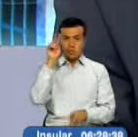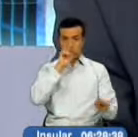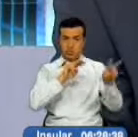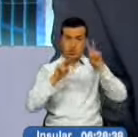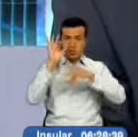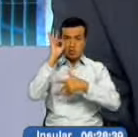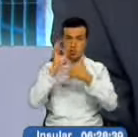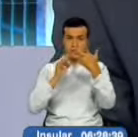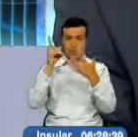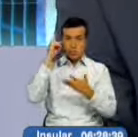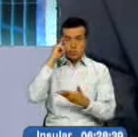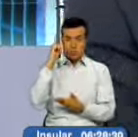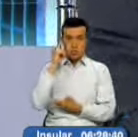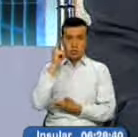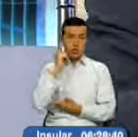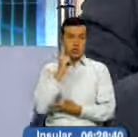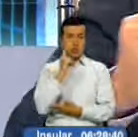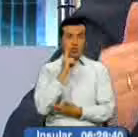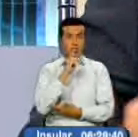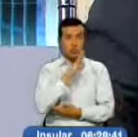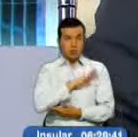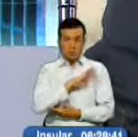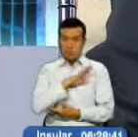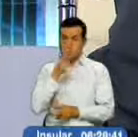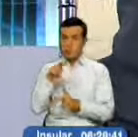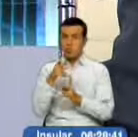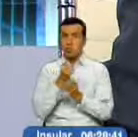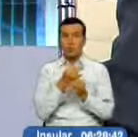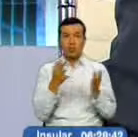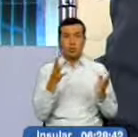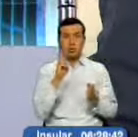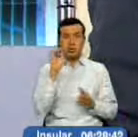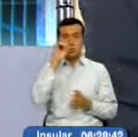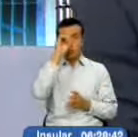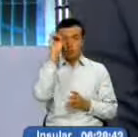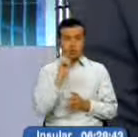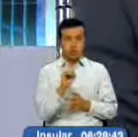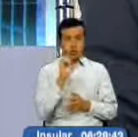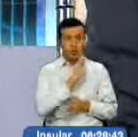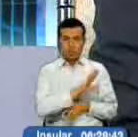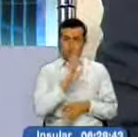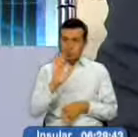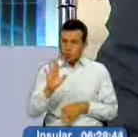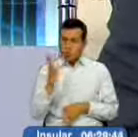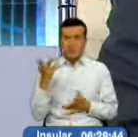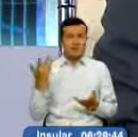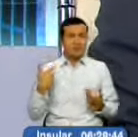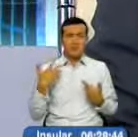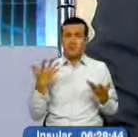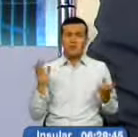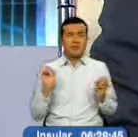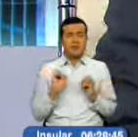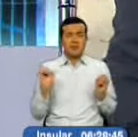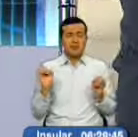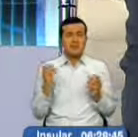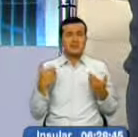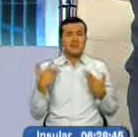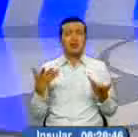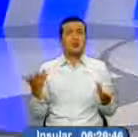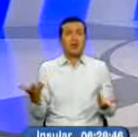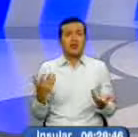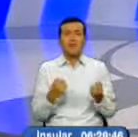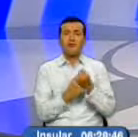presupuestos de los gobiernos autónomos descentralizados, el promedio de gasto corriente es el 60%. Entonces, y no tienen